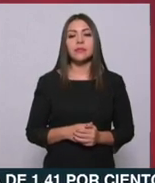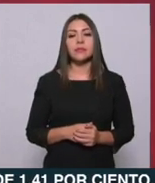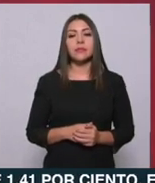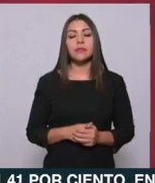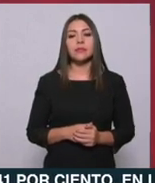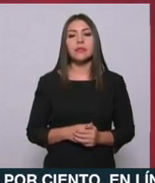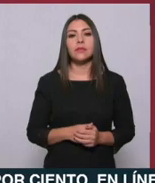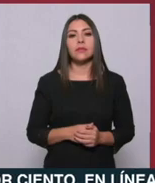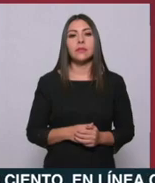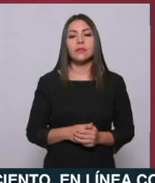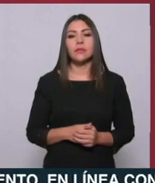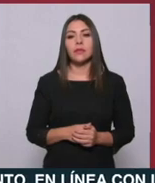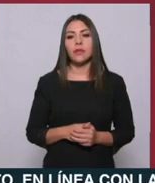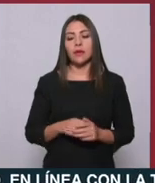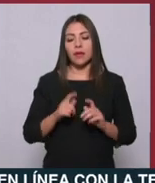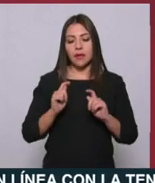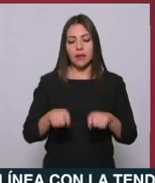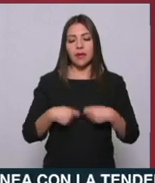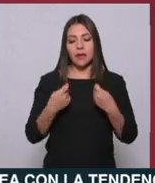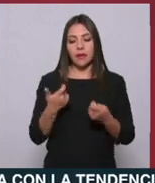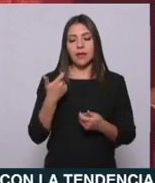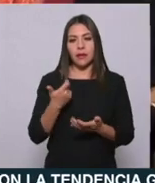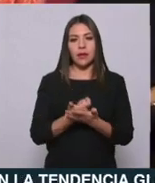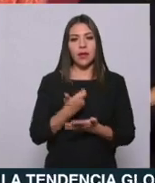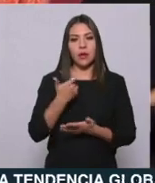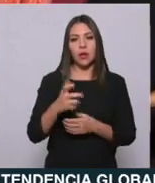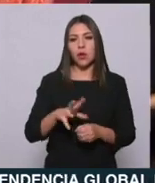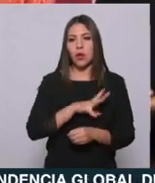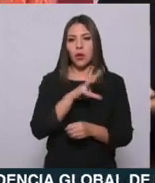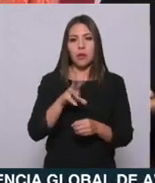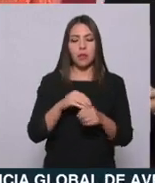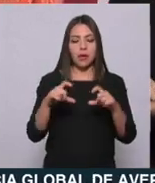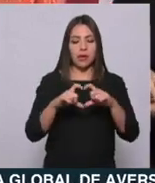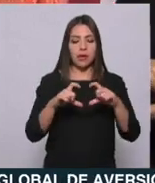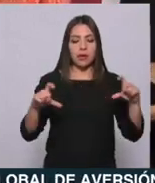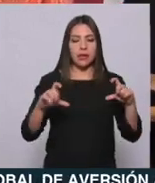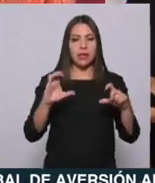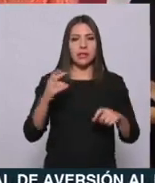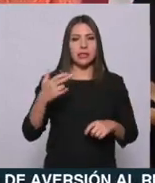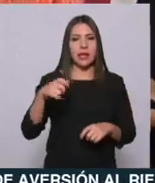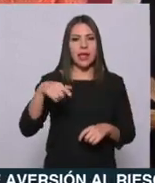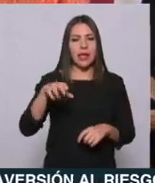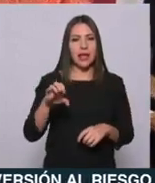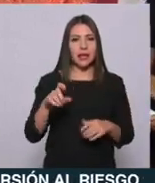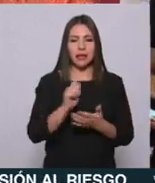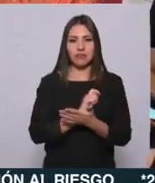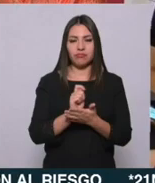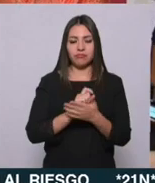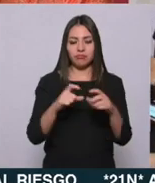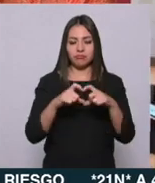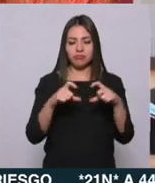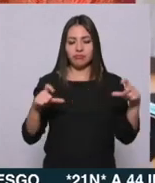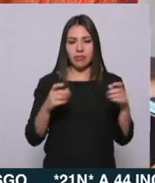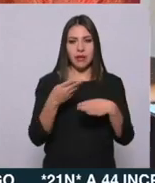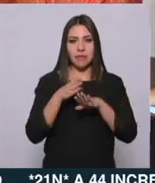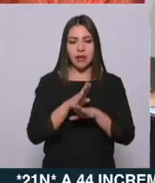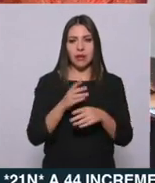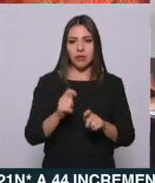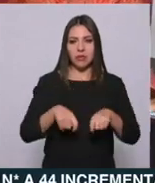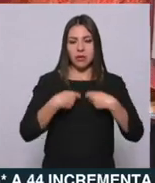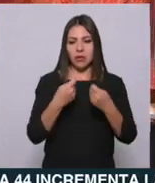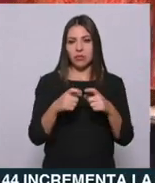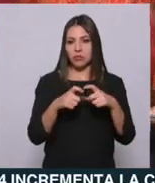expedición de cheque, todo. Esto es también